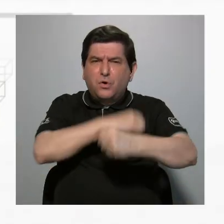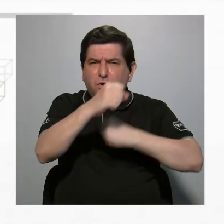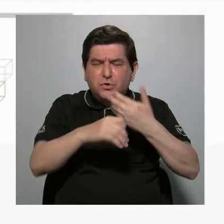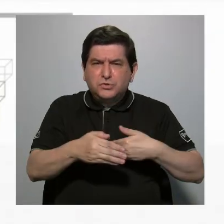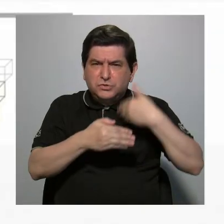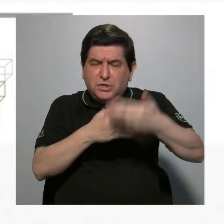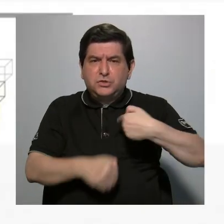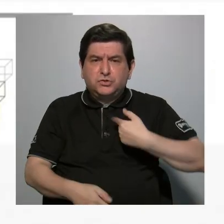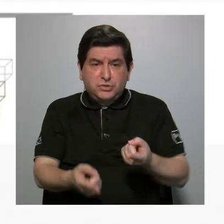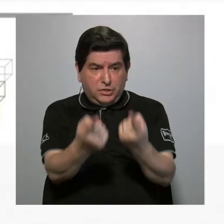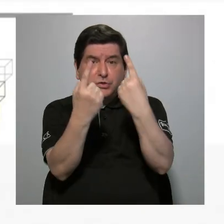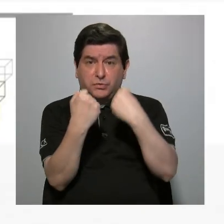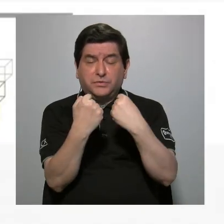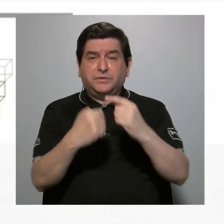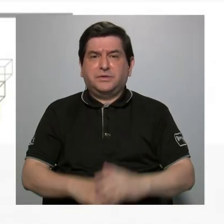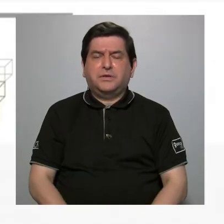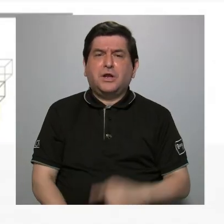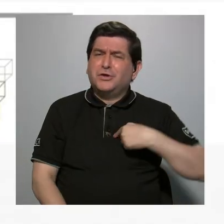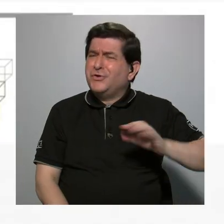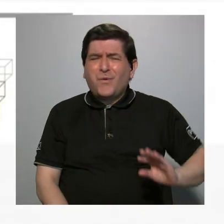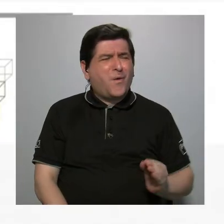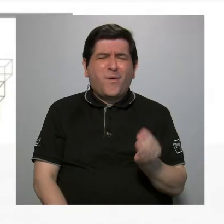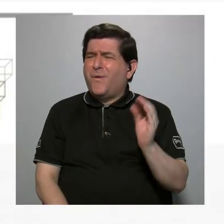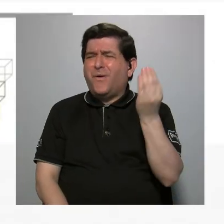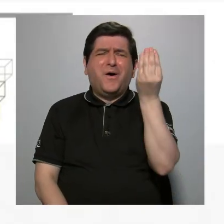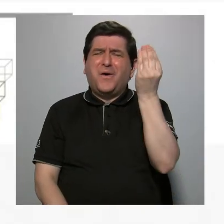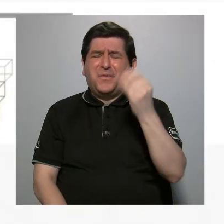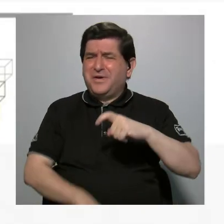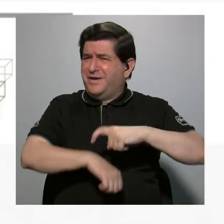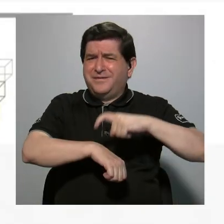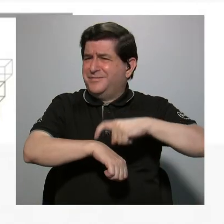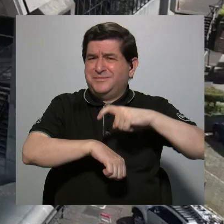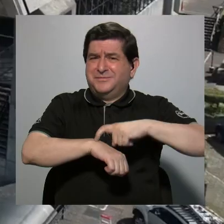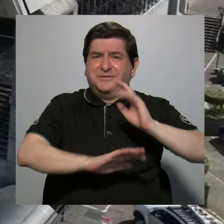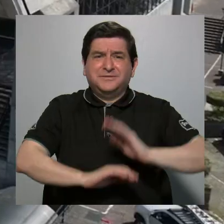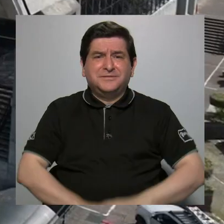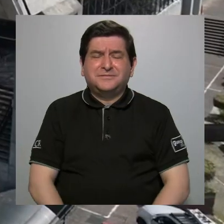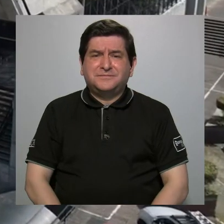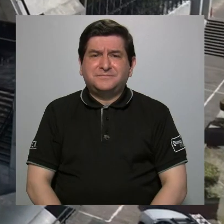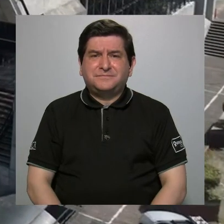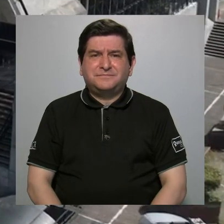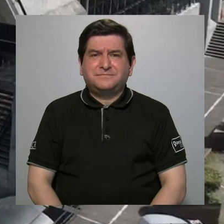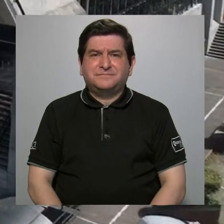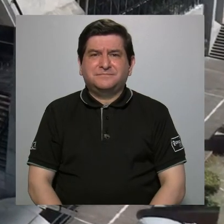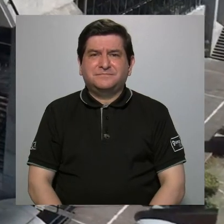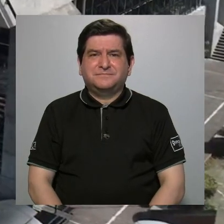pocos años después de estar yo aquí. Yo era muy joven cuando salió ese concurso.